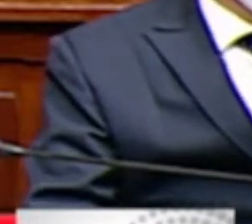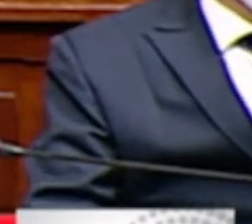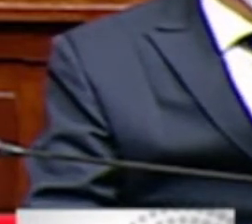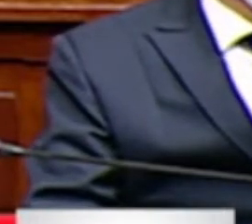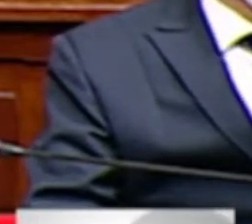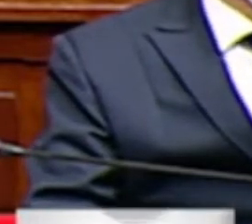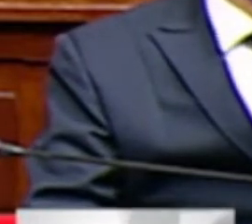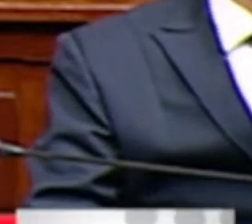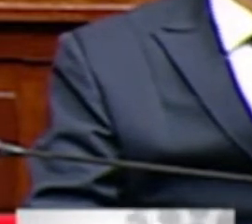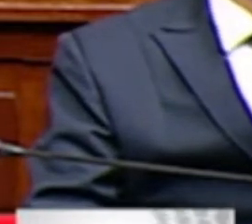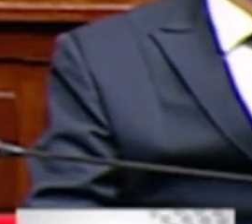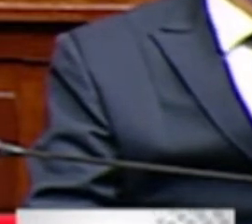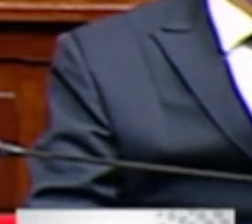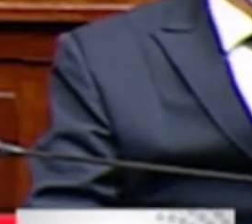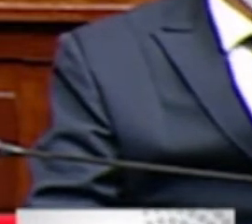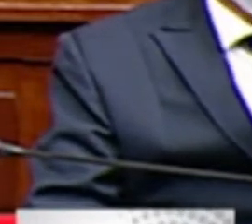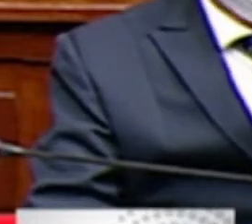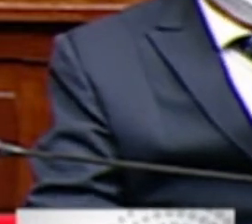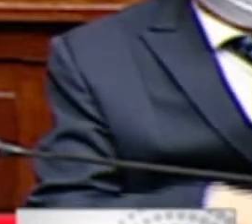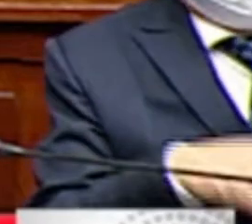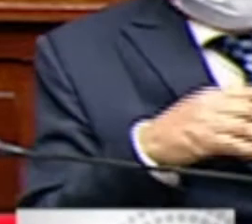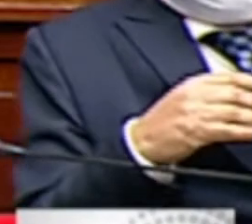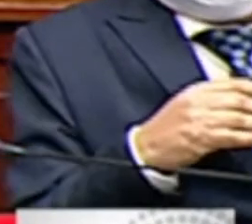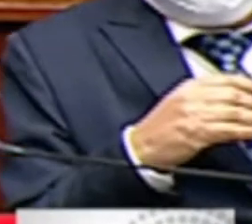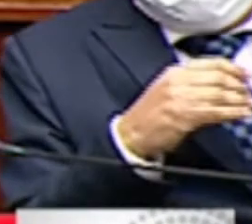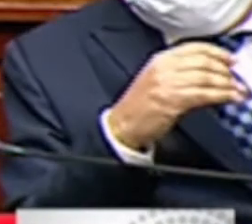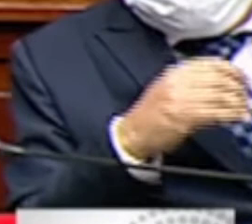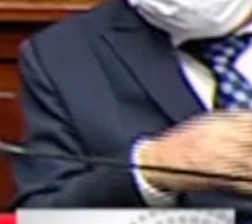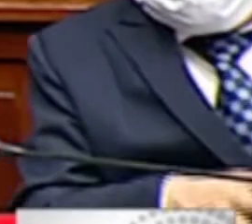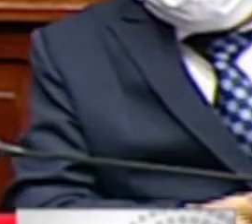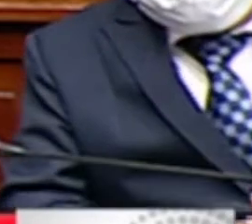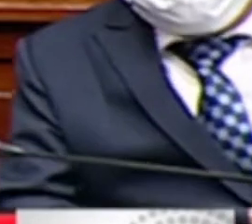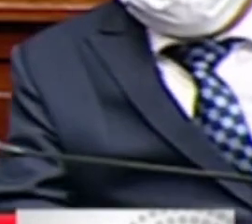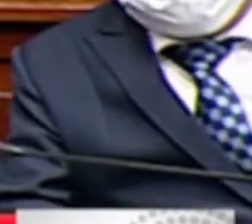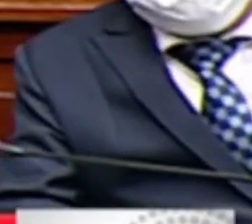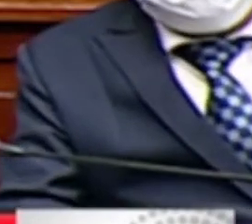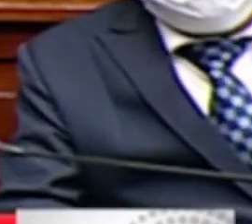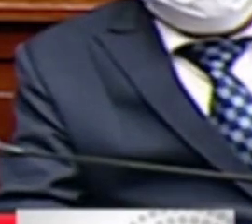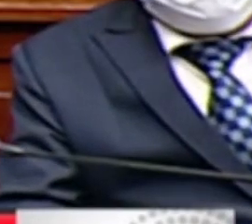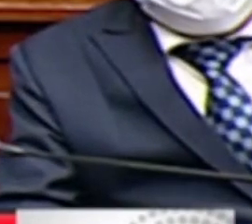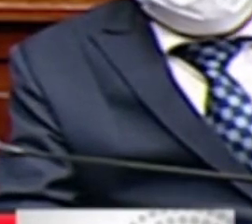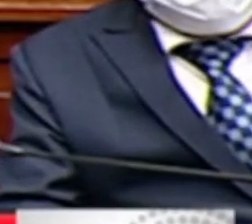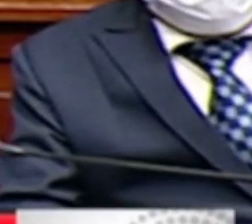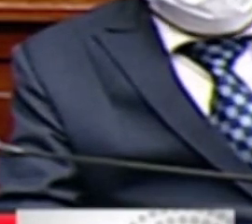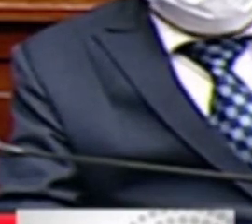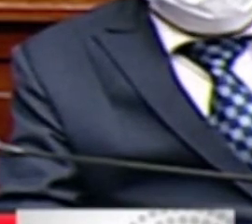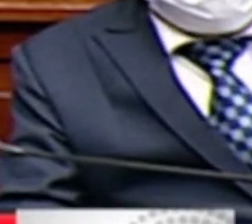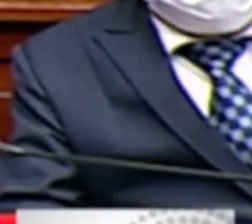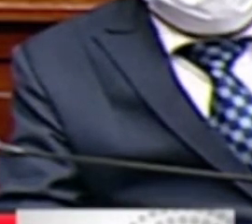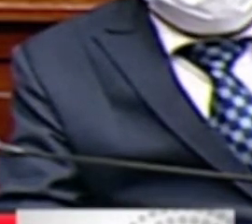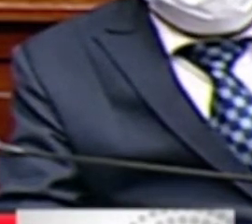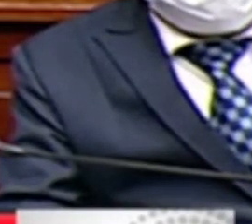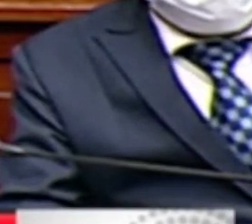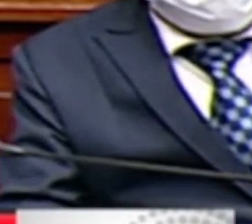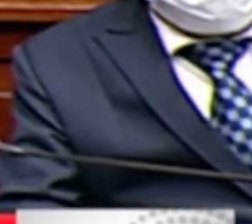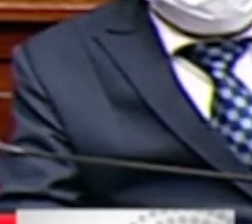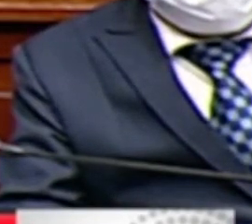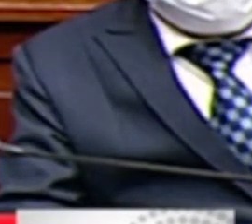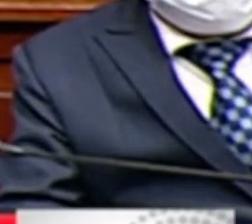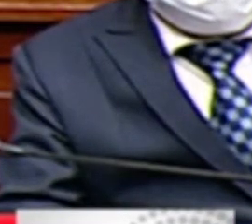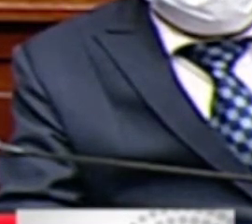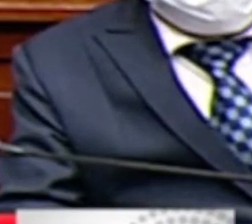público debido a que somos quienes promovemos la igualdad de oportunidades para todos. Beneficioso para la clase